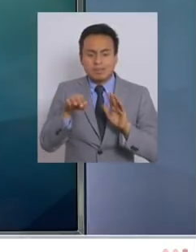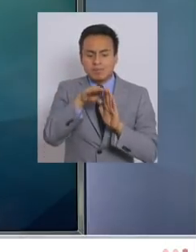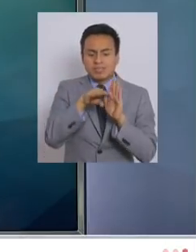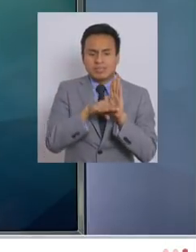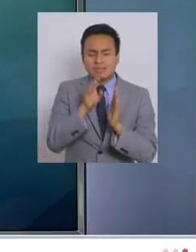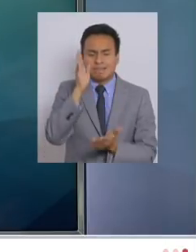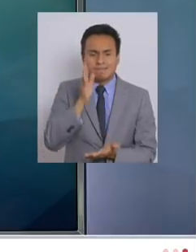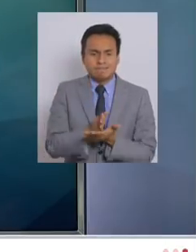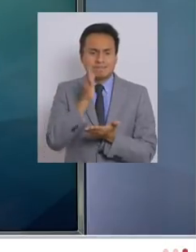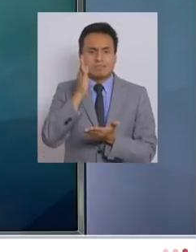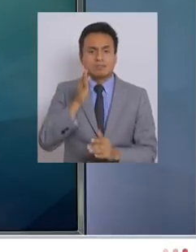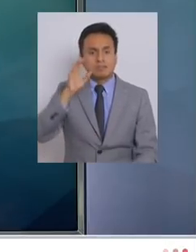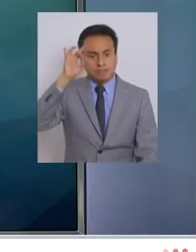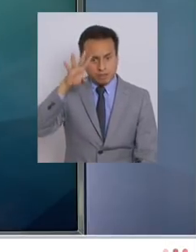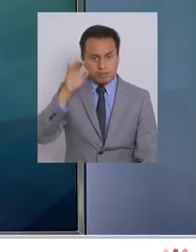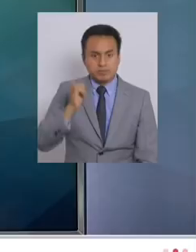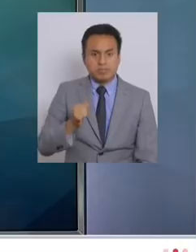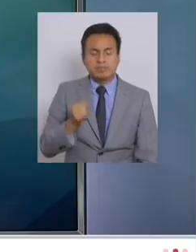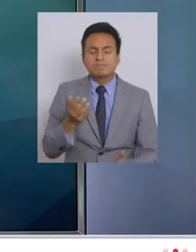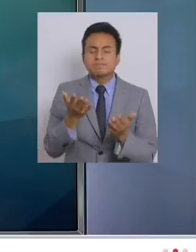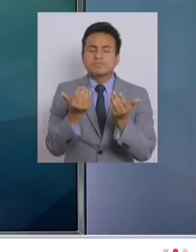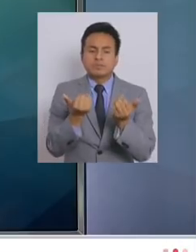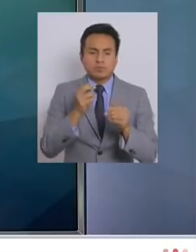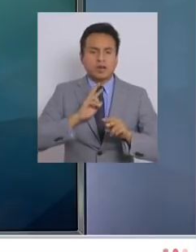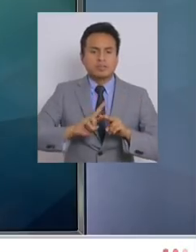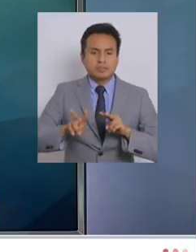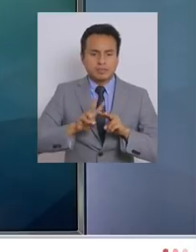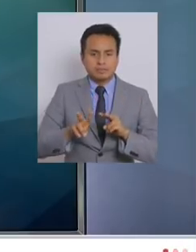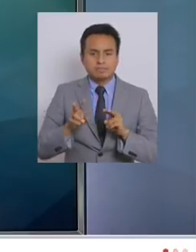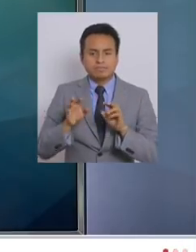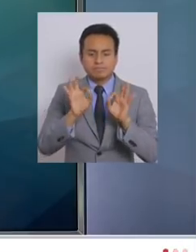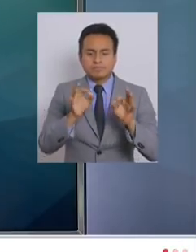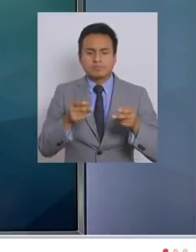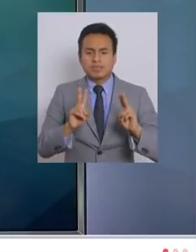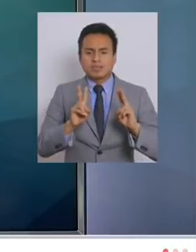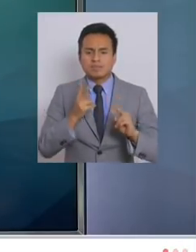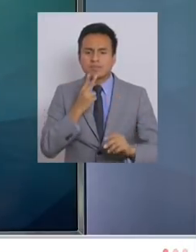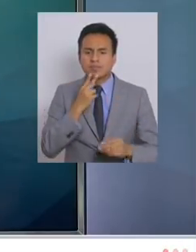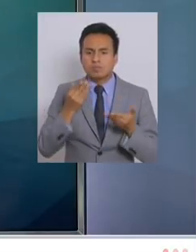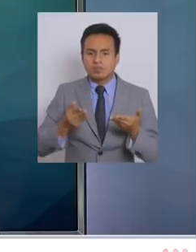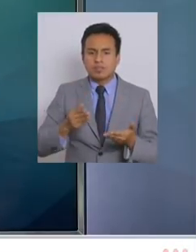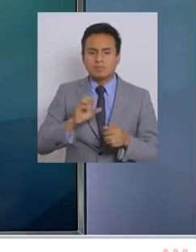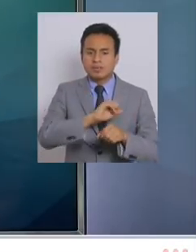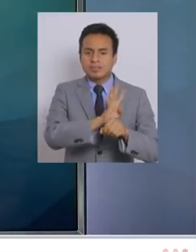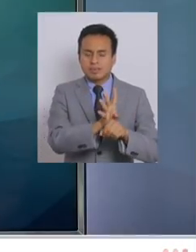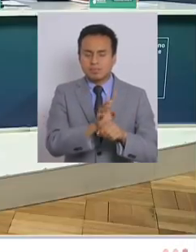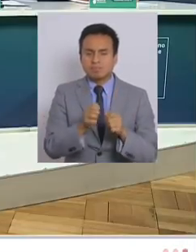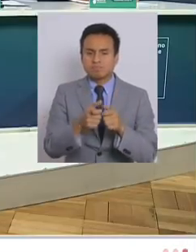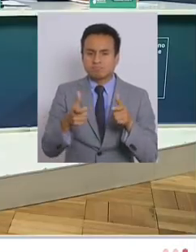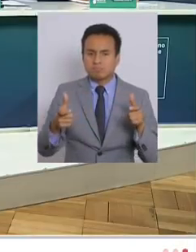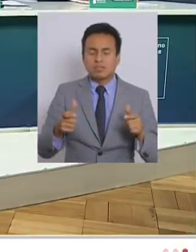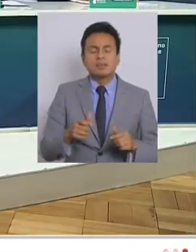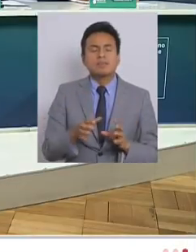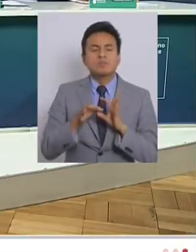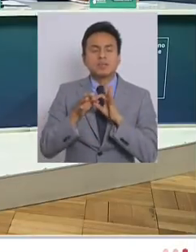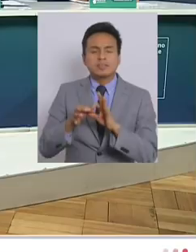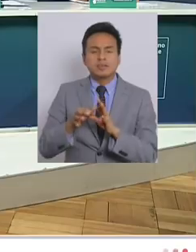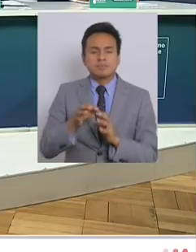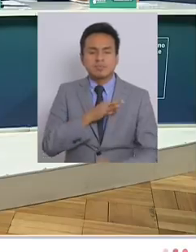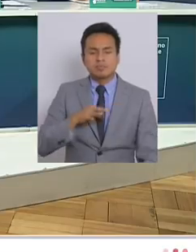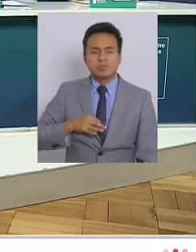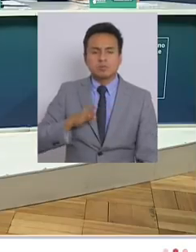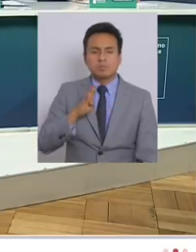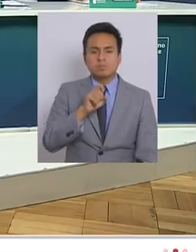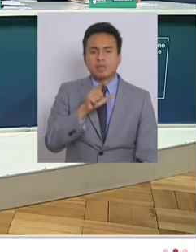estrictas lo sabemos pero lo necesitamos hacer dada la excepcionalidad que estamos viviendo hoy día en la pandemia muchas gracias a mérito del óleo